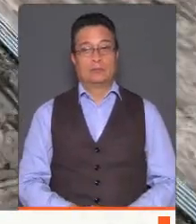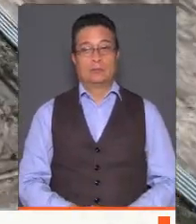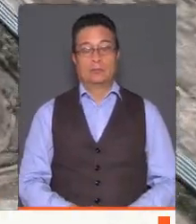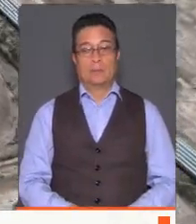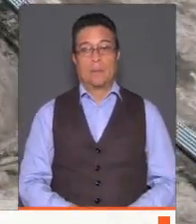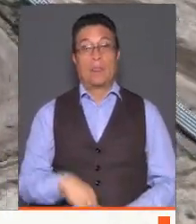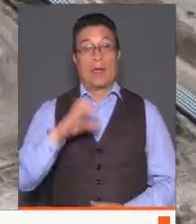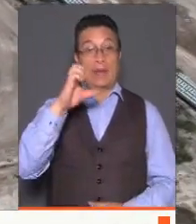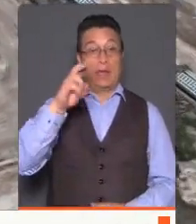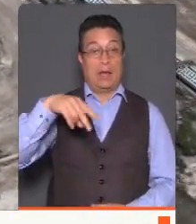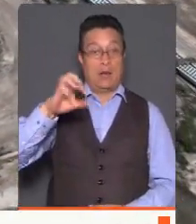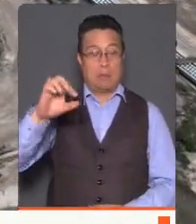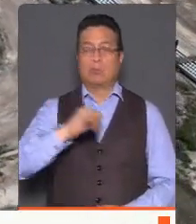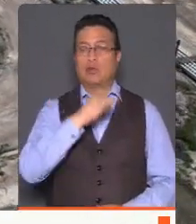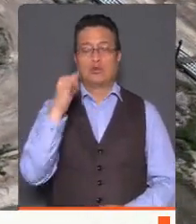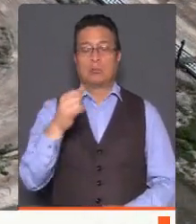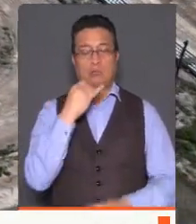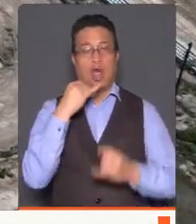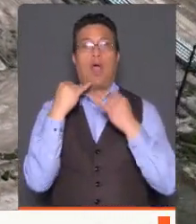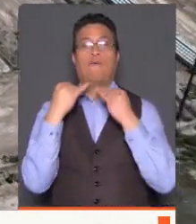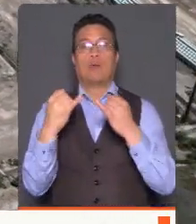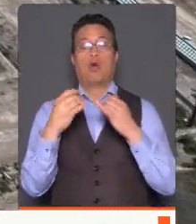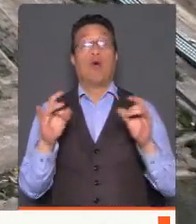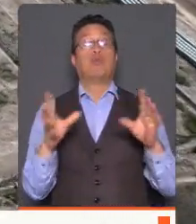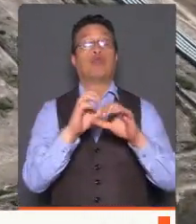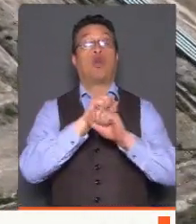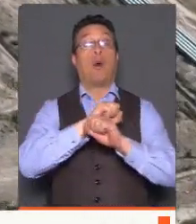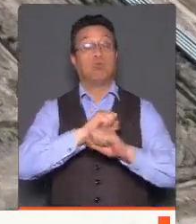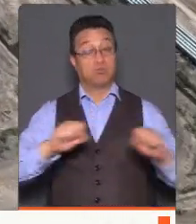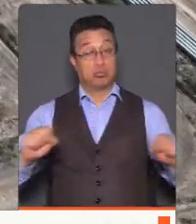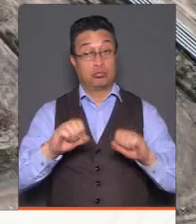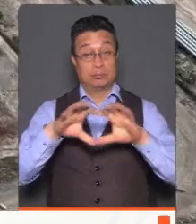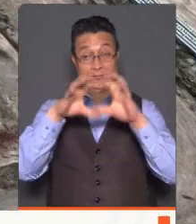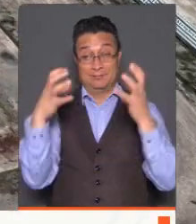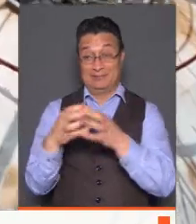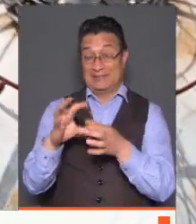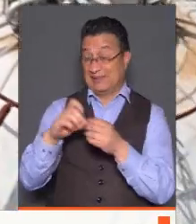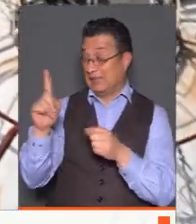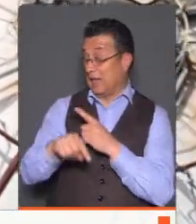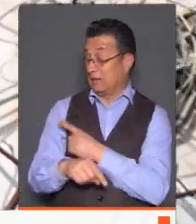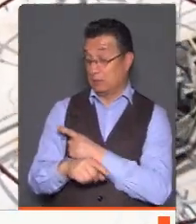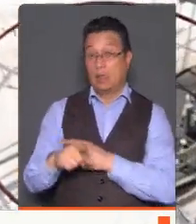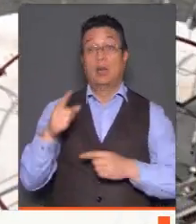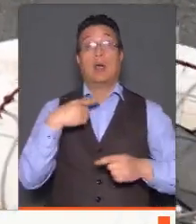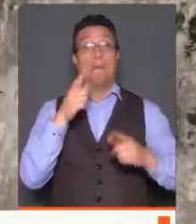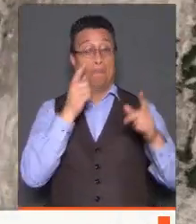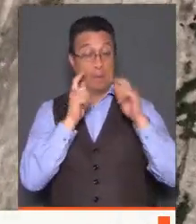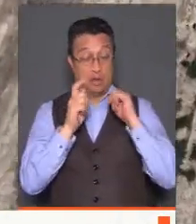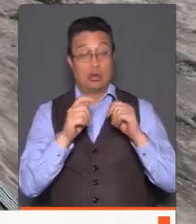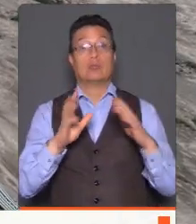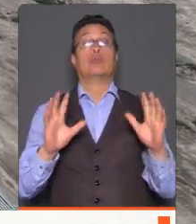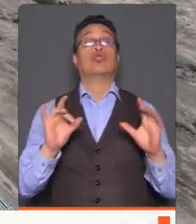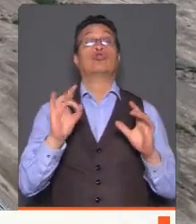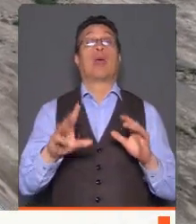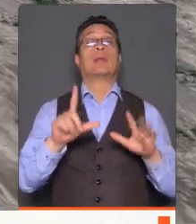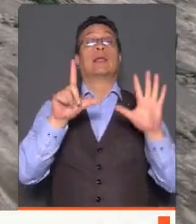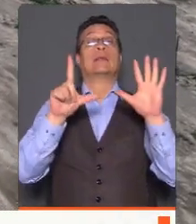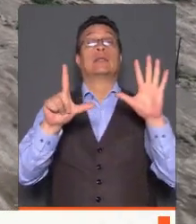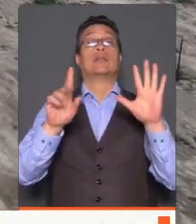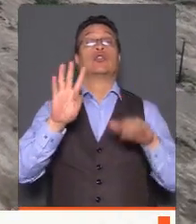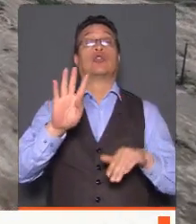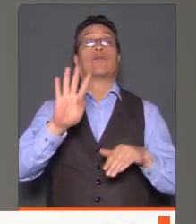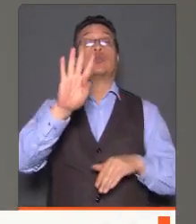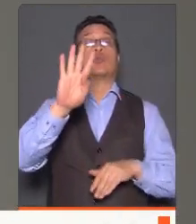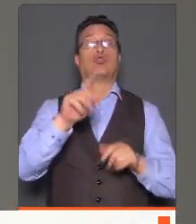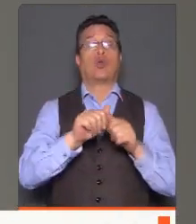ENAP siempre informó que en caso de una explosión de estos tanques de gas, el riesgo se acotaba a un radio de 794